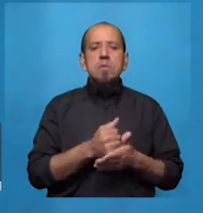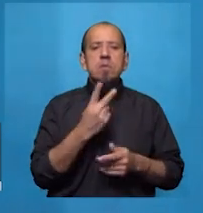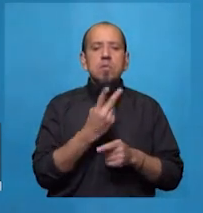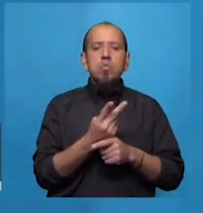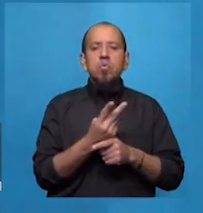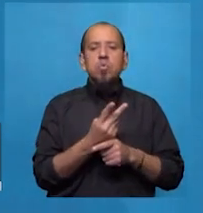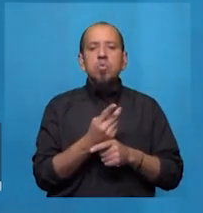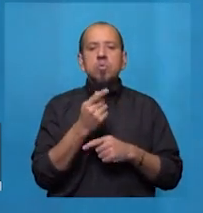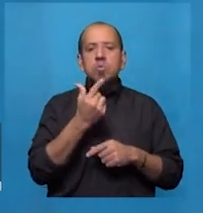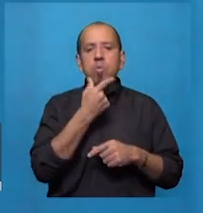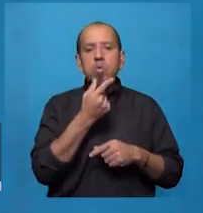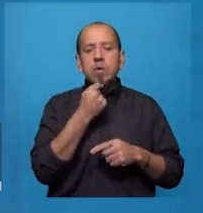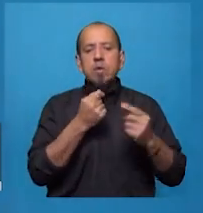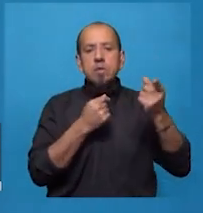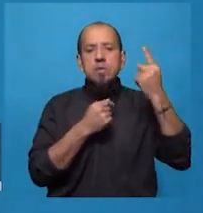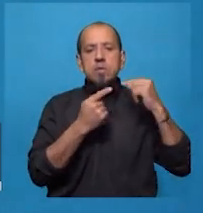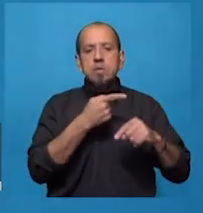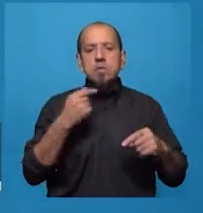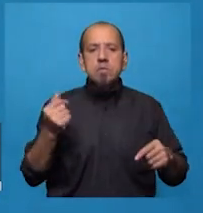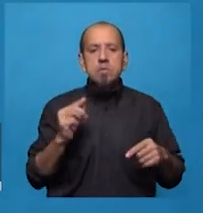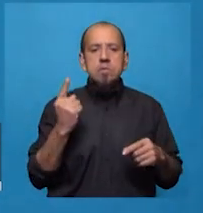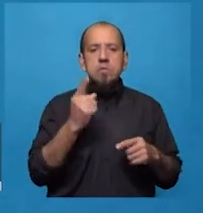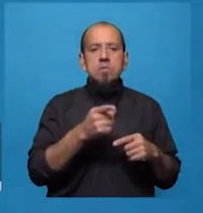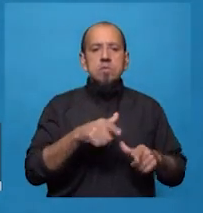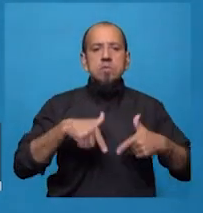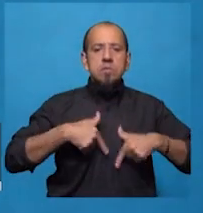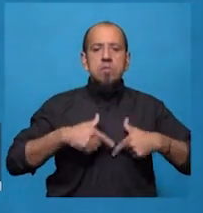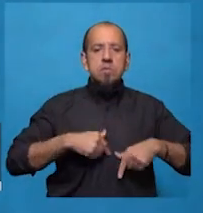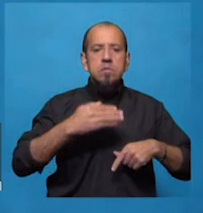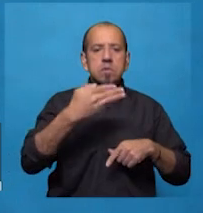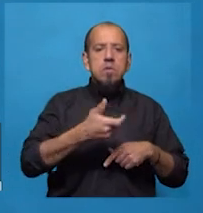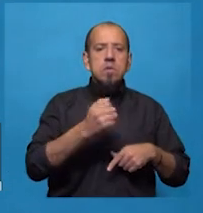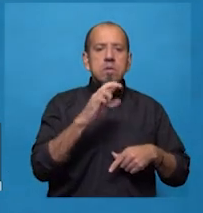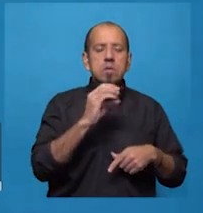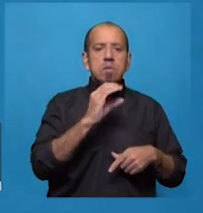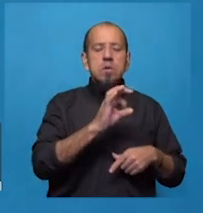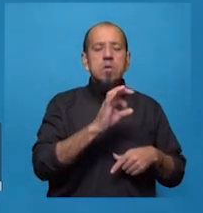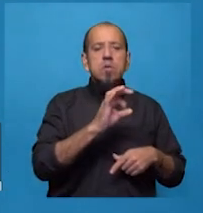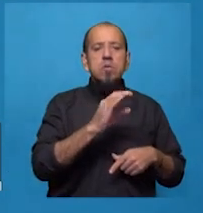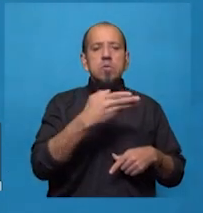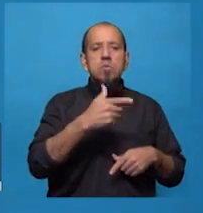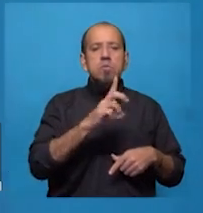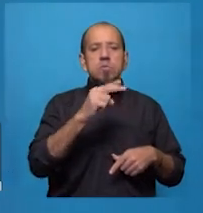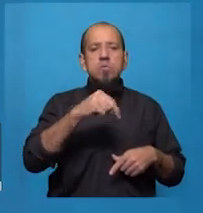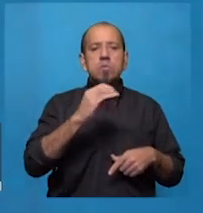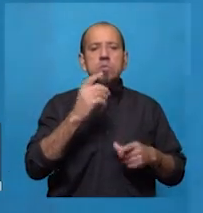dos el día jueves de la semana pasada fuimos a escuchar al ministro en Barros blancos estaba con un integrante un compañero de mi organización que